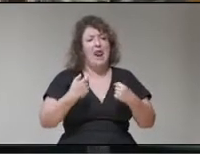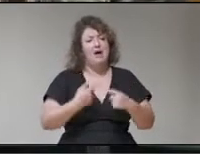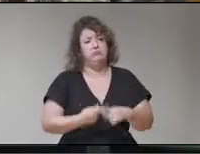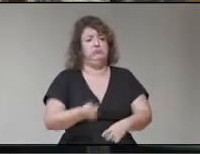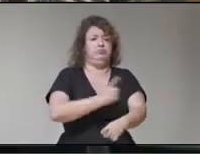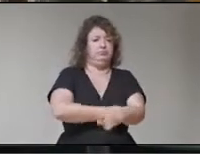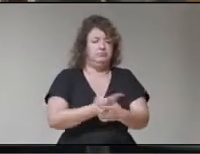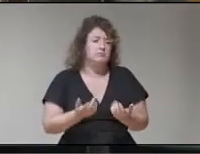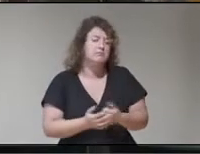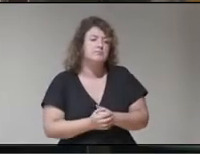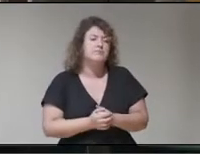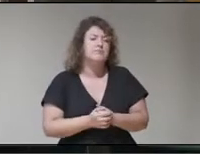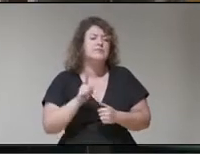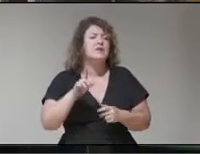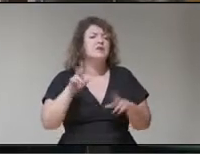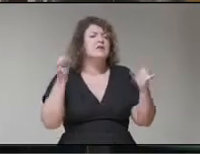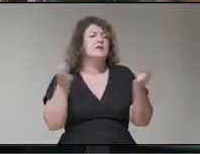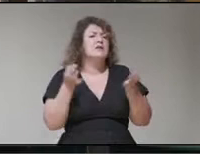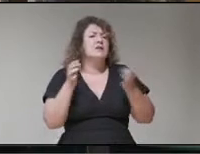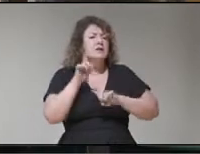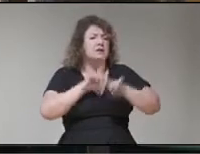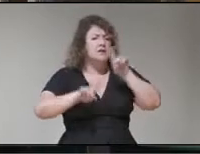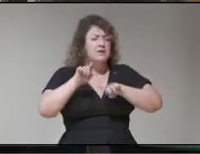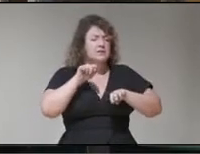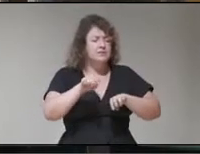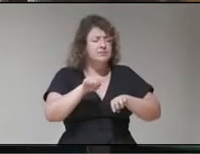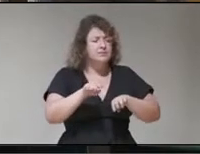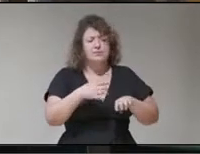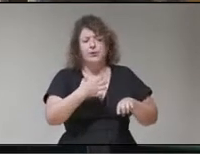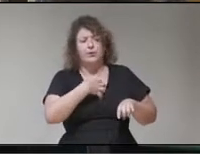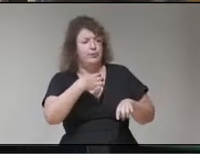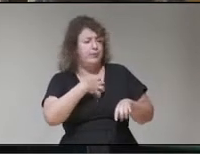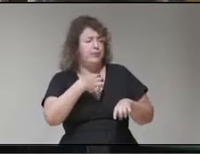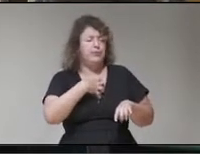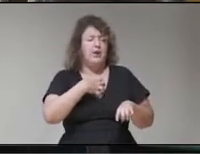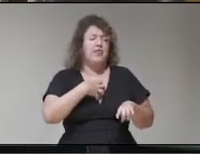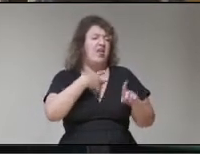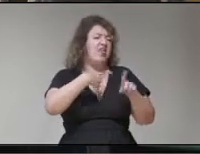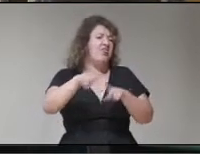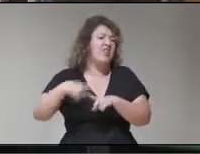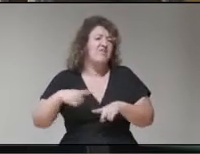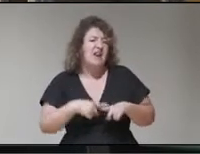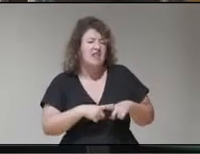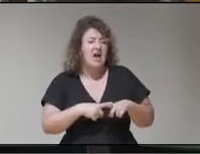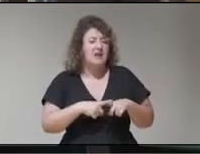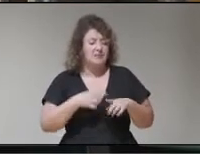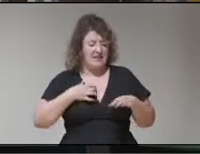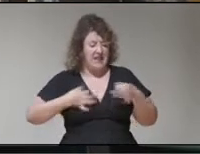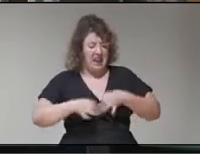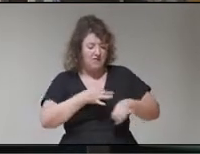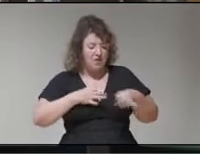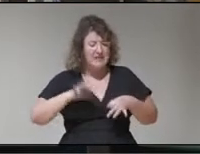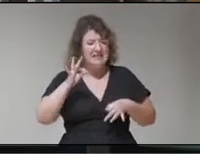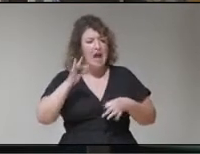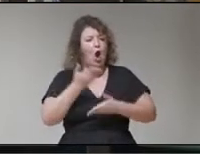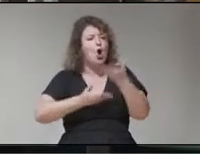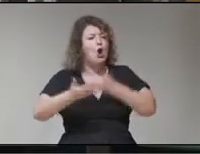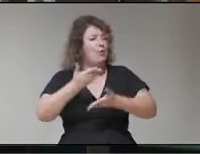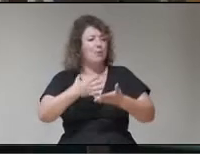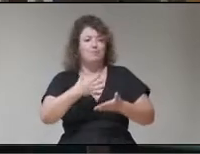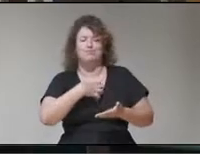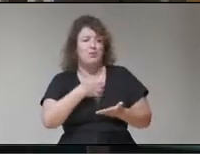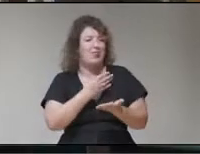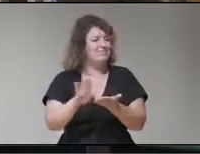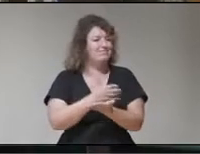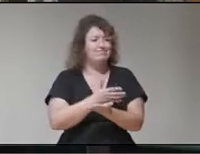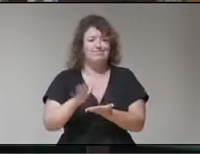ocurre es que los niños pues, no son capaces de diferenciar sus linfocitos T colaboradores. Claro, al no